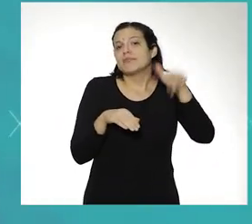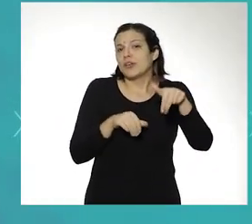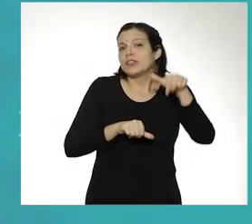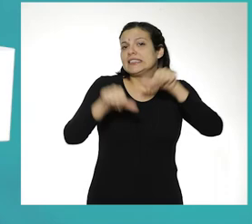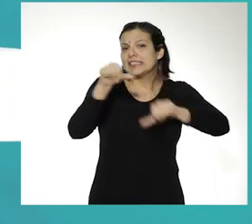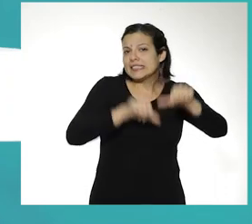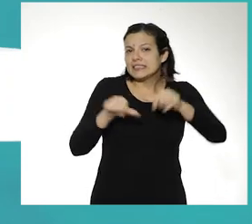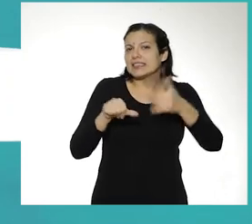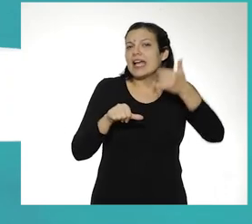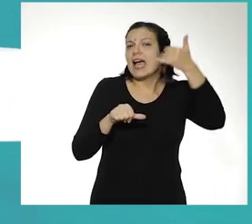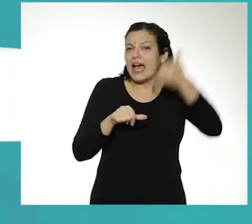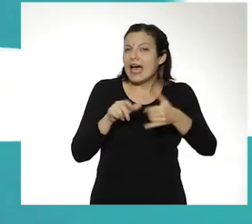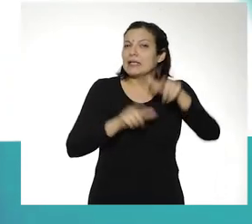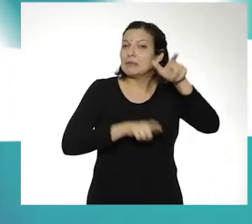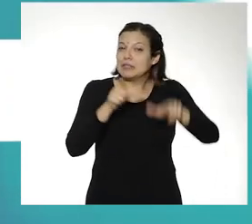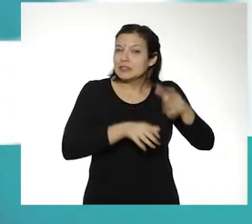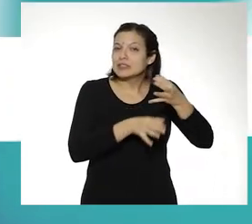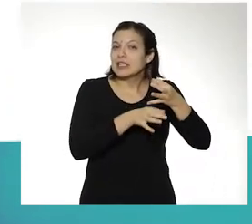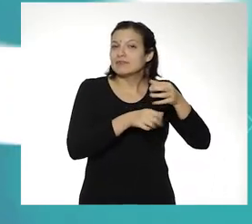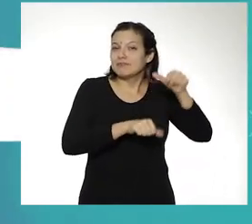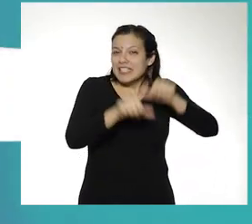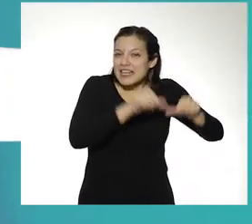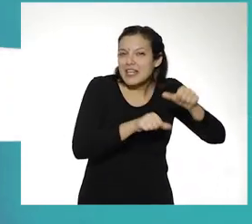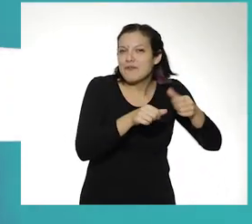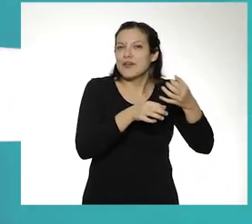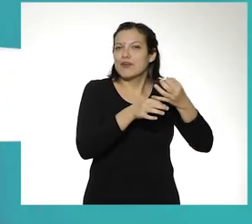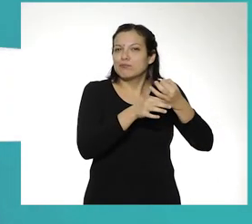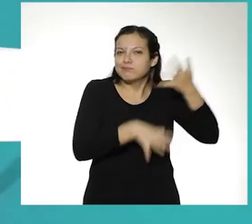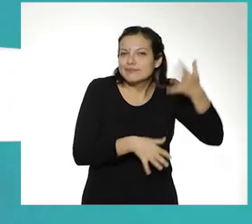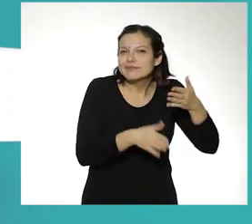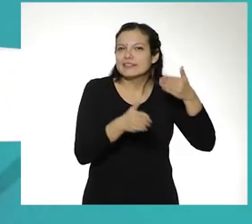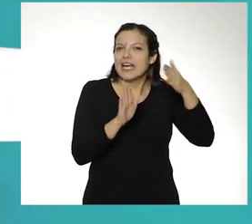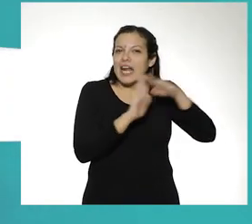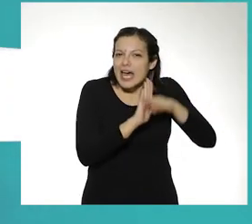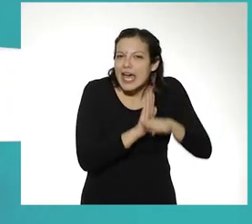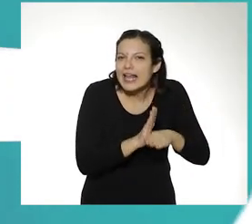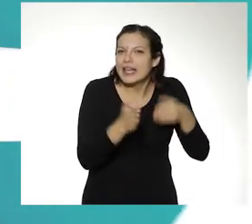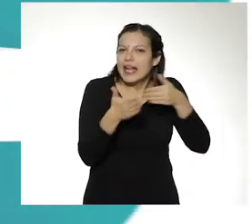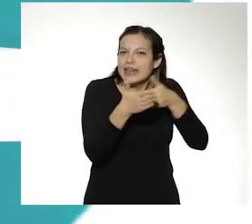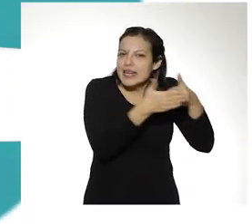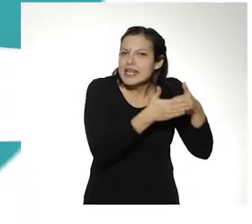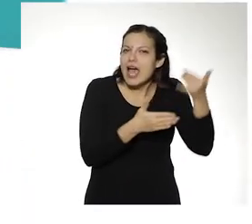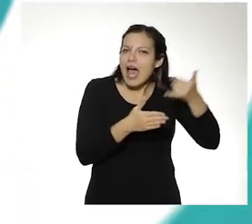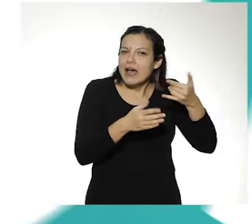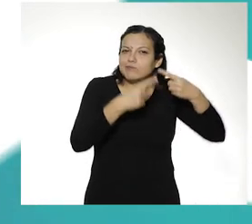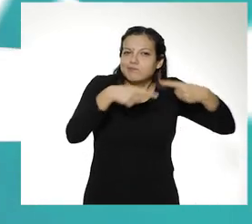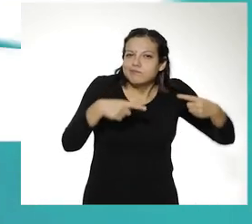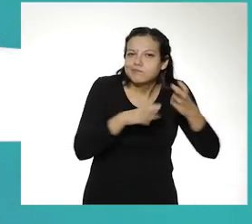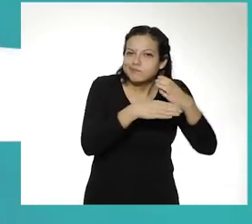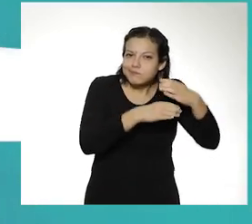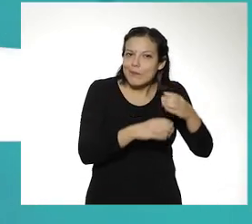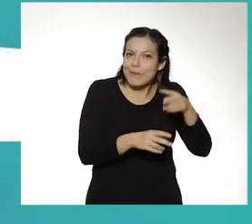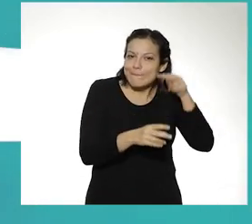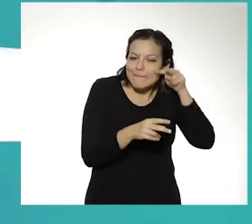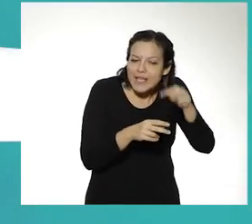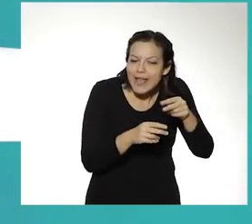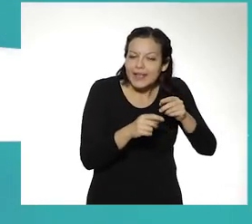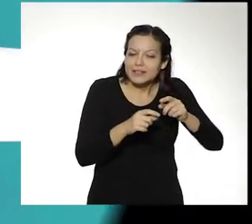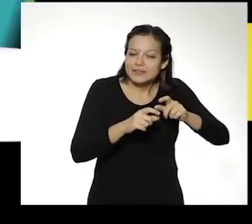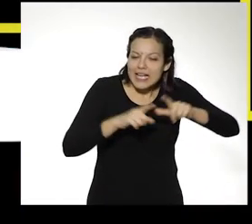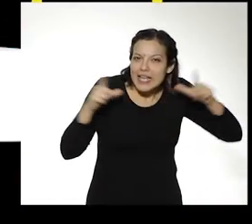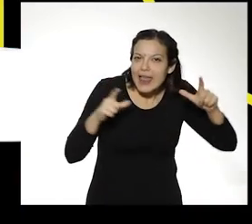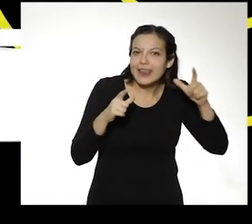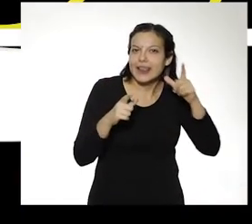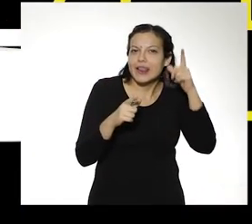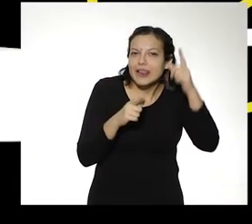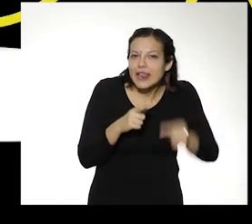tiene a las y los científicos, tiene sus reglas, sus límites, sus dispositivos para mirar un poco más lejos o más grande,